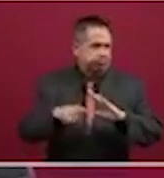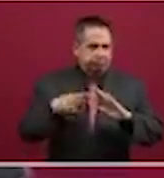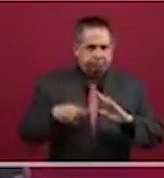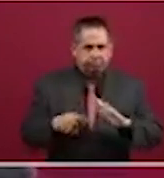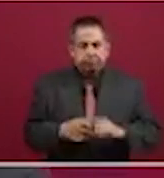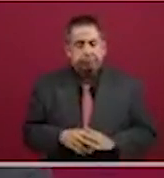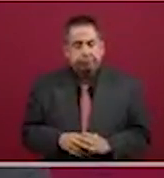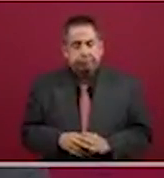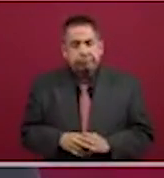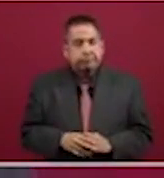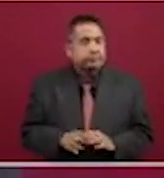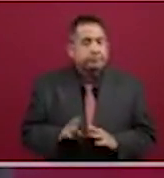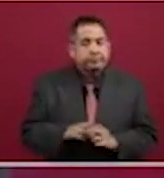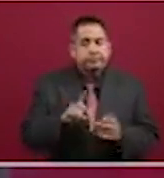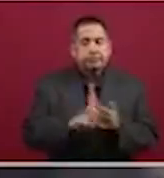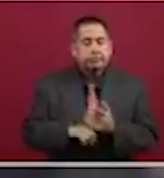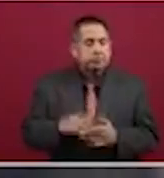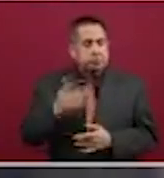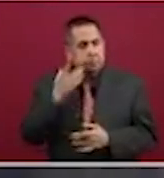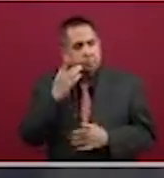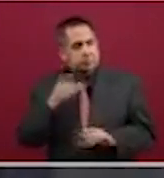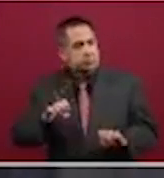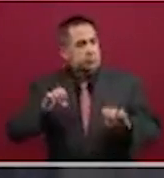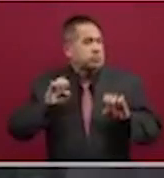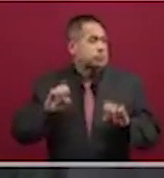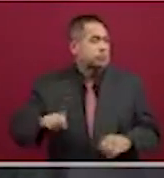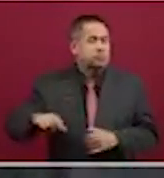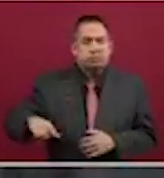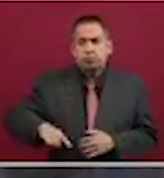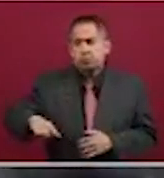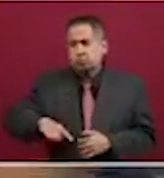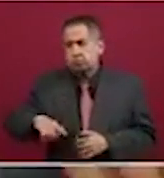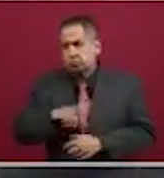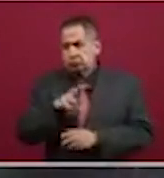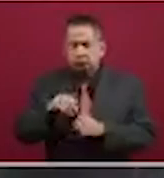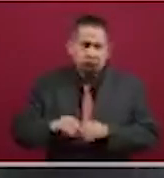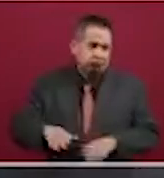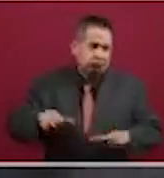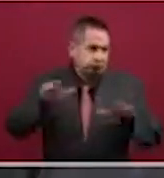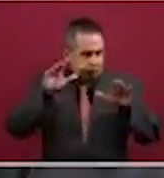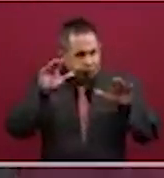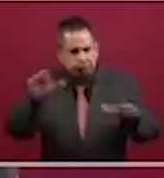no hay lujos en el gobierno aviones